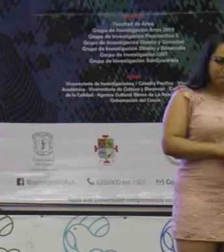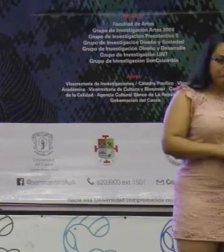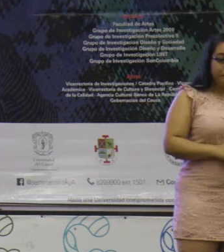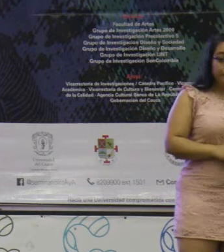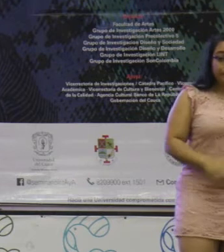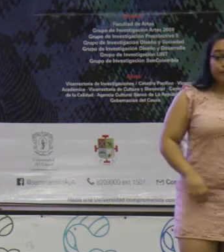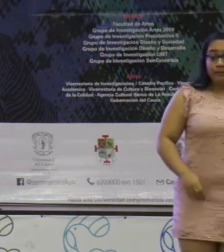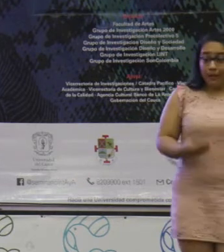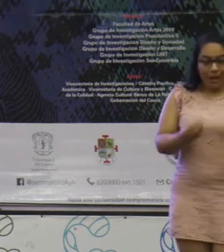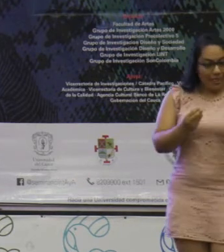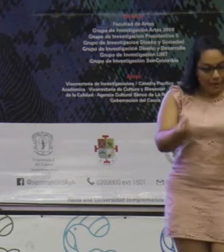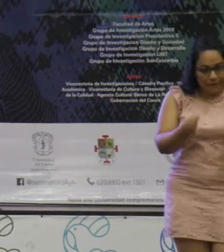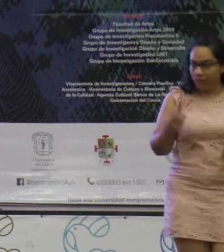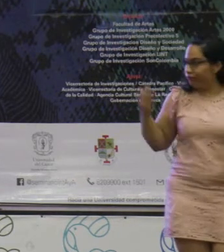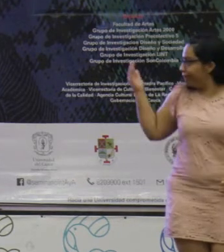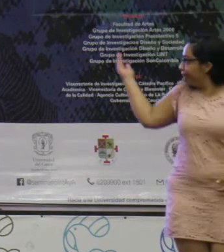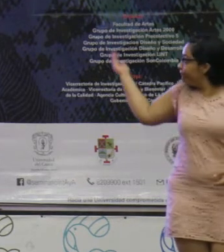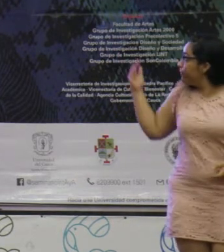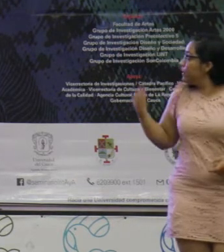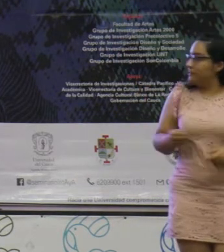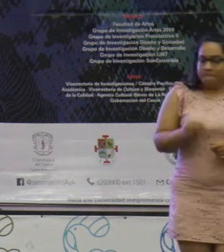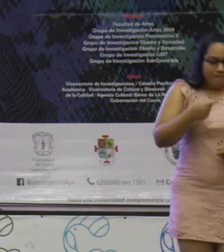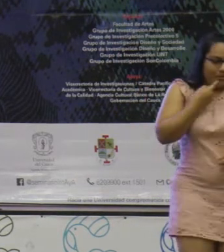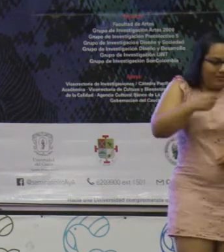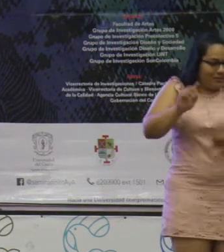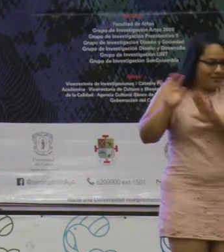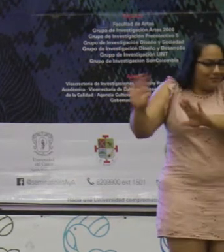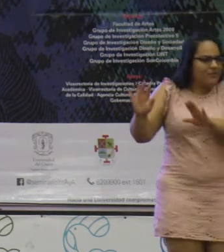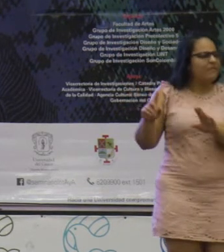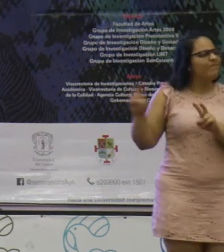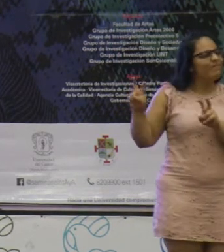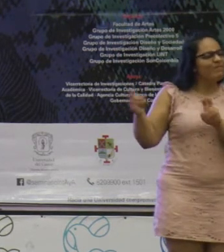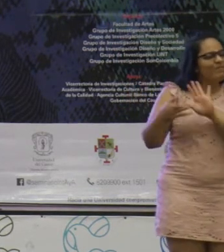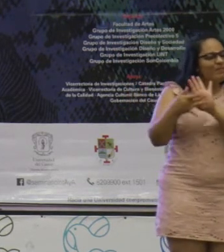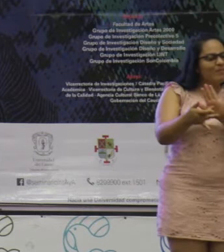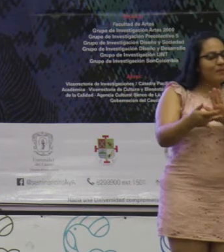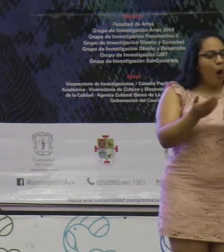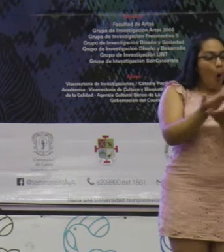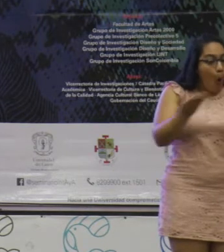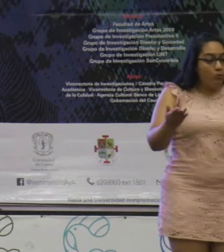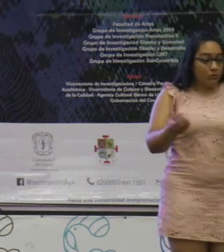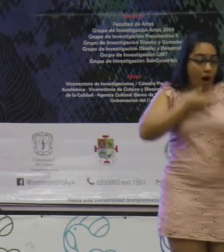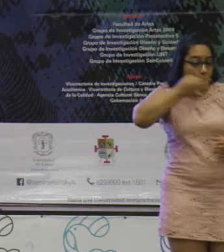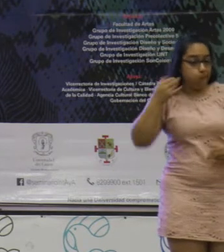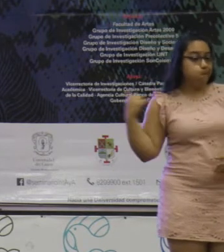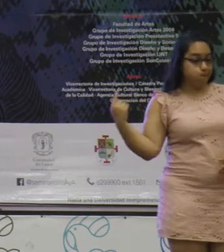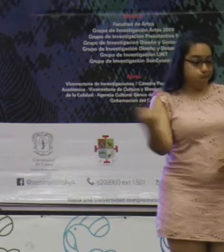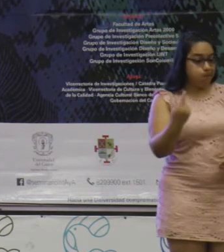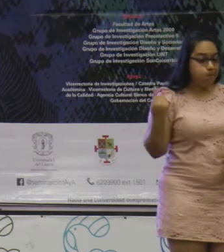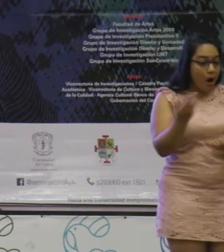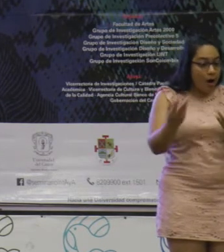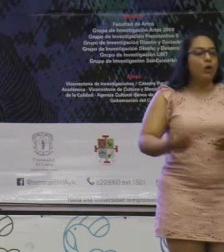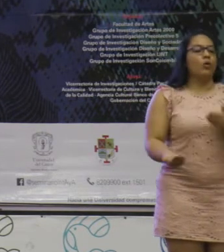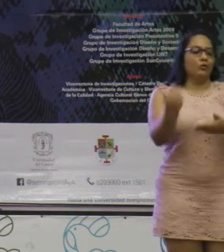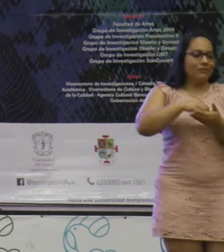Vamos a revisar muy rápido este caso. Este caso en particular hace alusión a un material físico que se utilizó, de ahí de nuevo